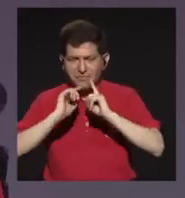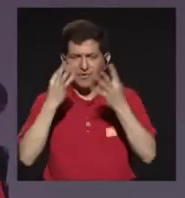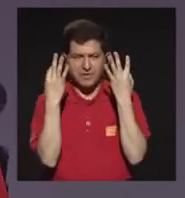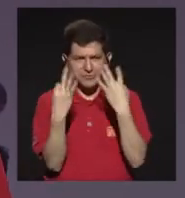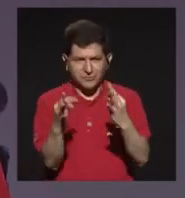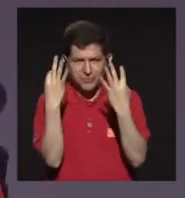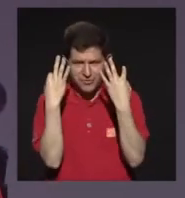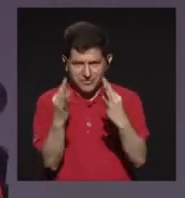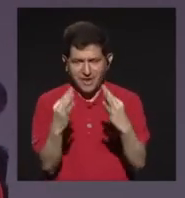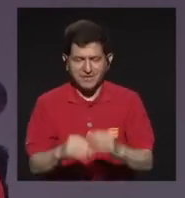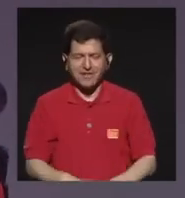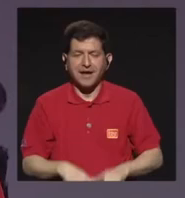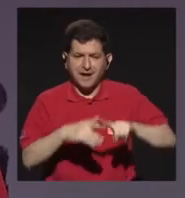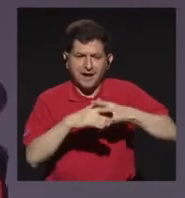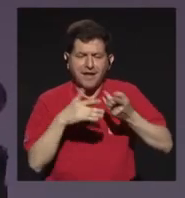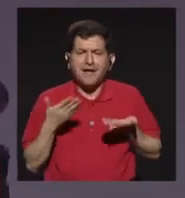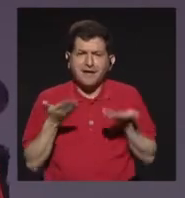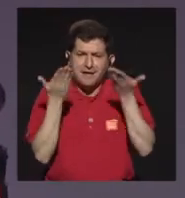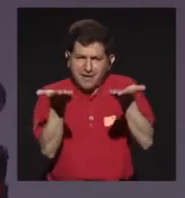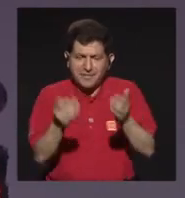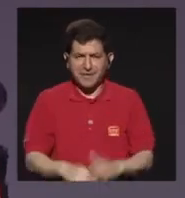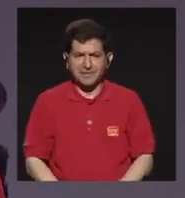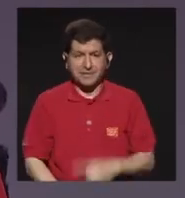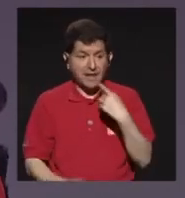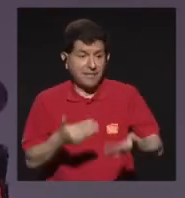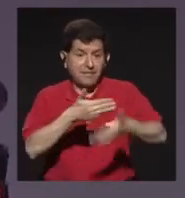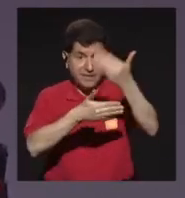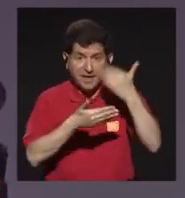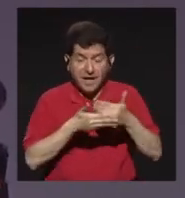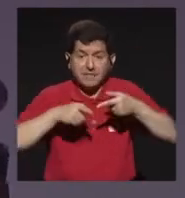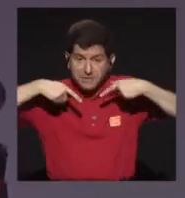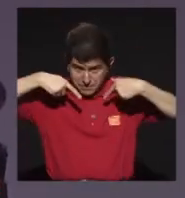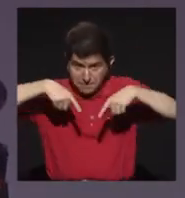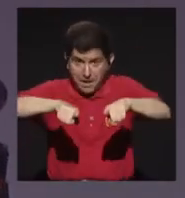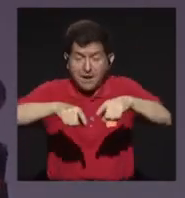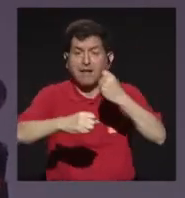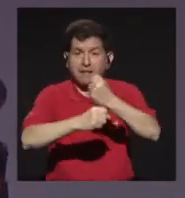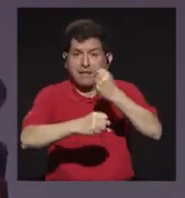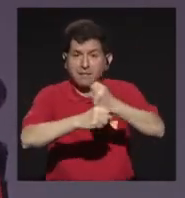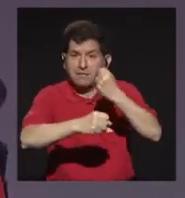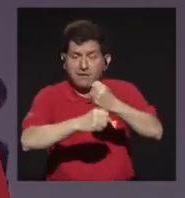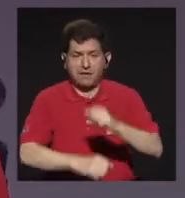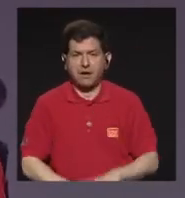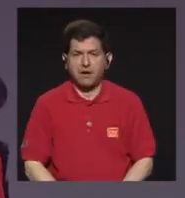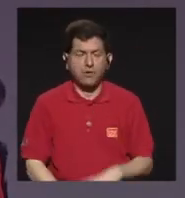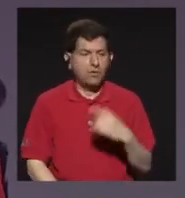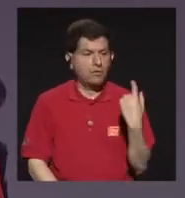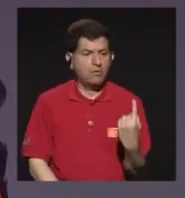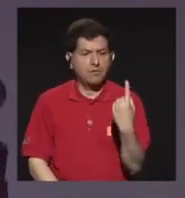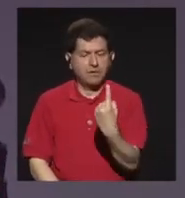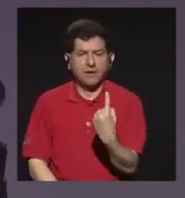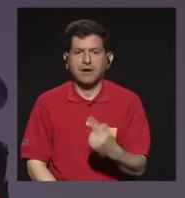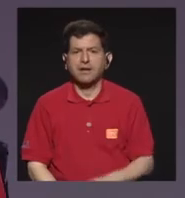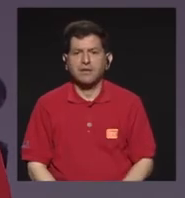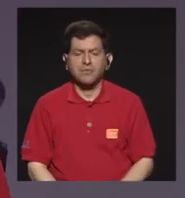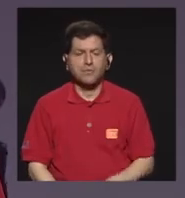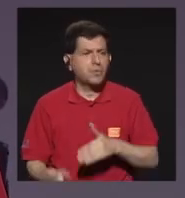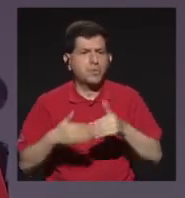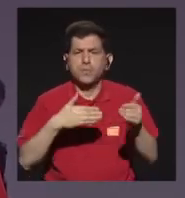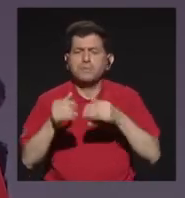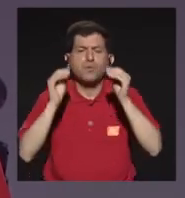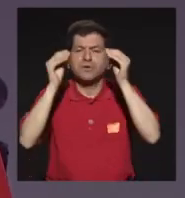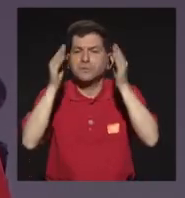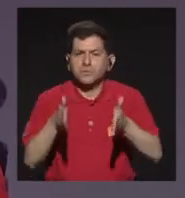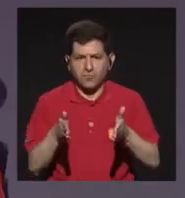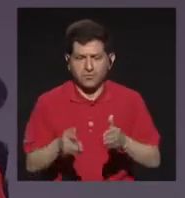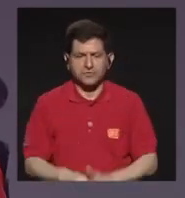posible, poder dar esta herramienta. Y como decía hace un rato, paralelamente trabajar también para que cada vez más cualquier